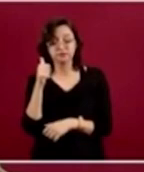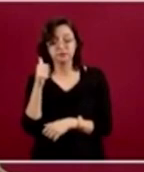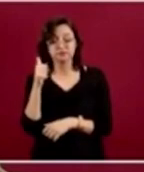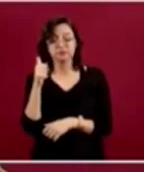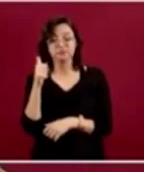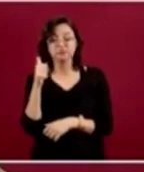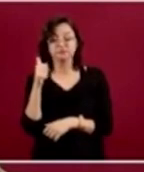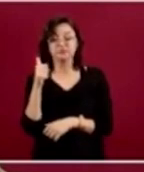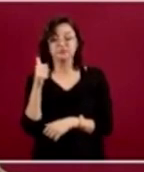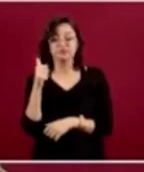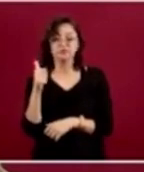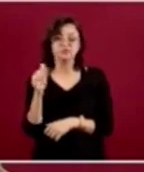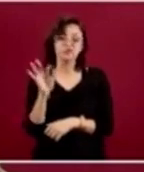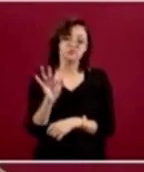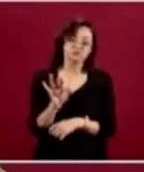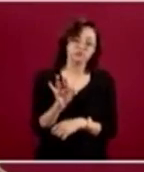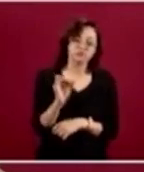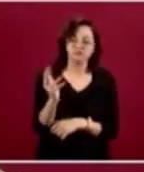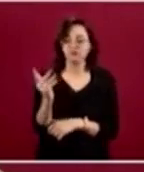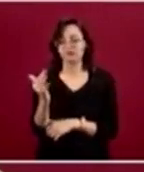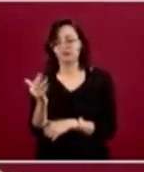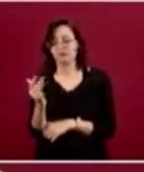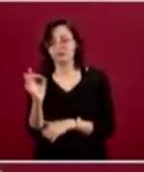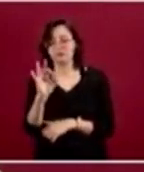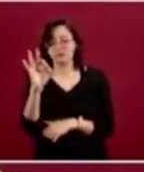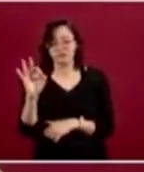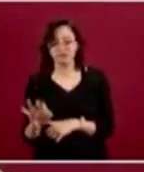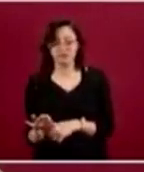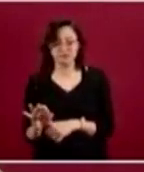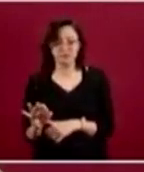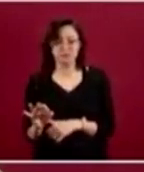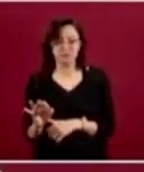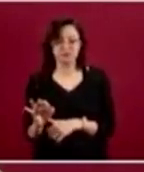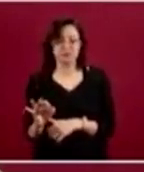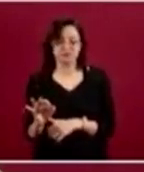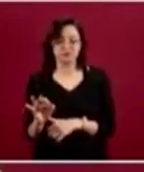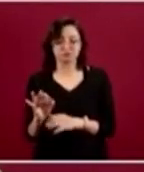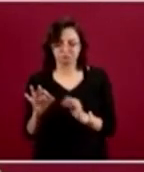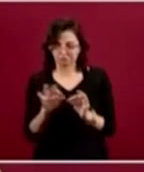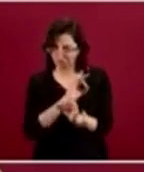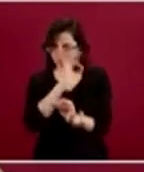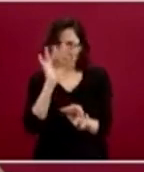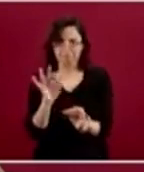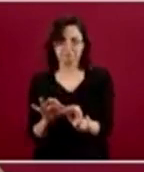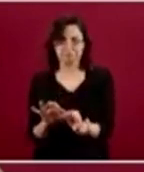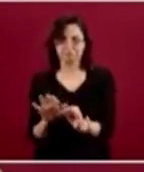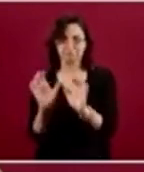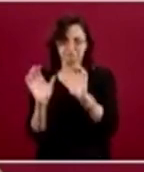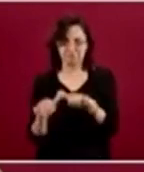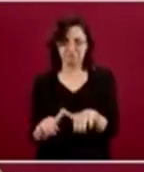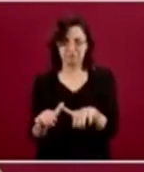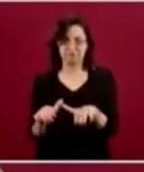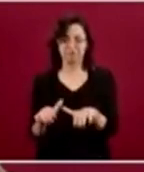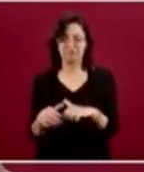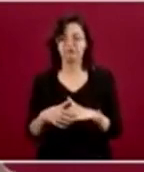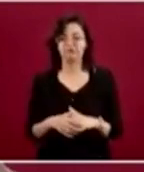vamos a tener entre el 40 y el 50% de nuestro recurso